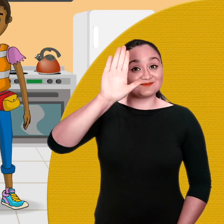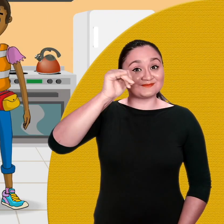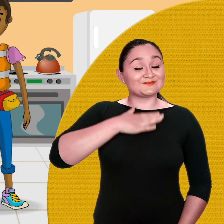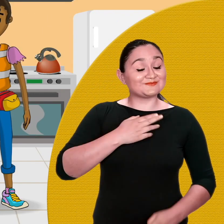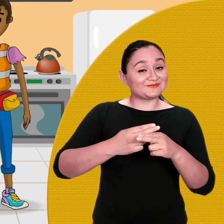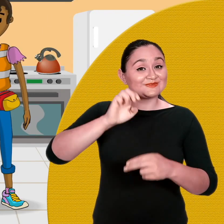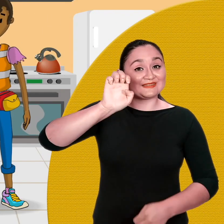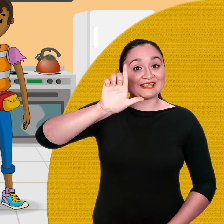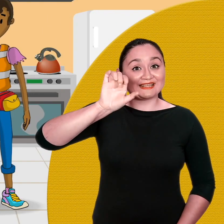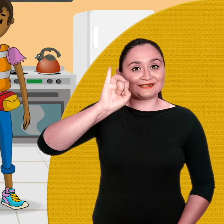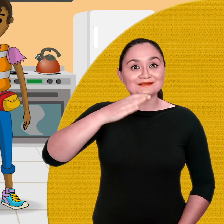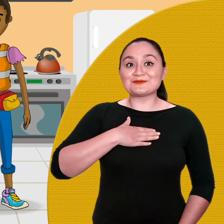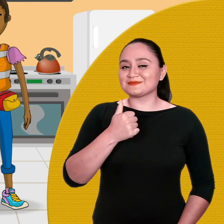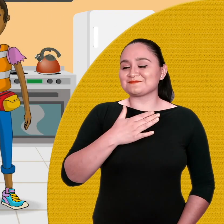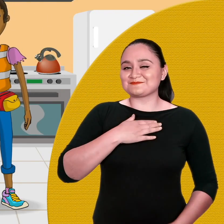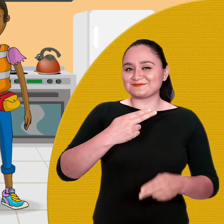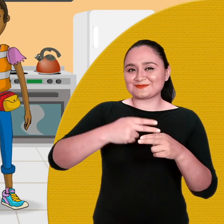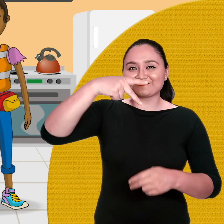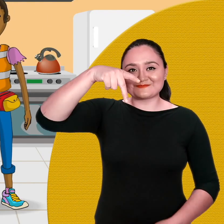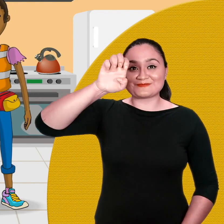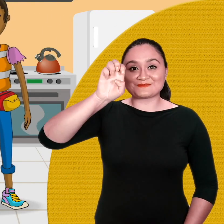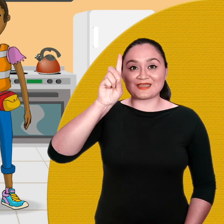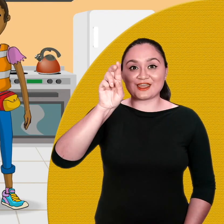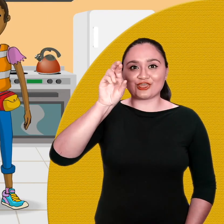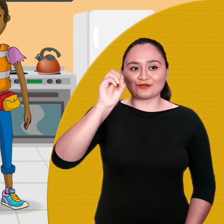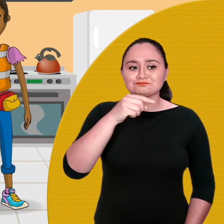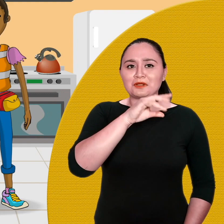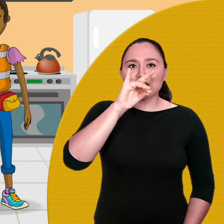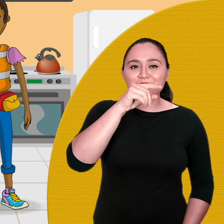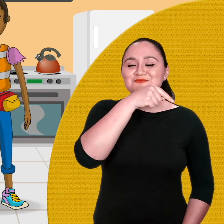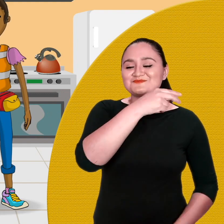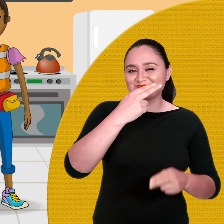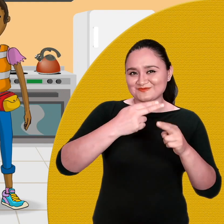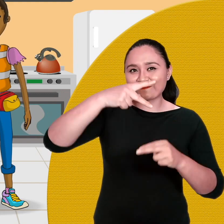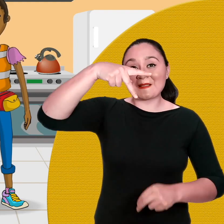Hola, yo soy Eli. ¿Cómo están ustedes? Yo soy Pedro.